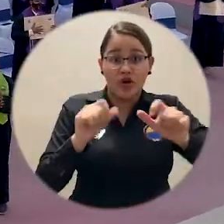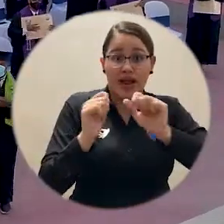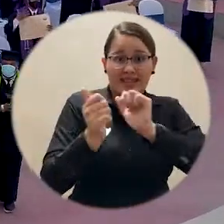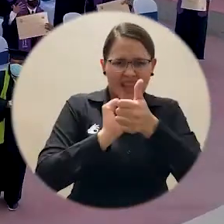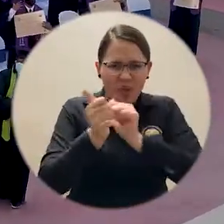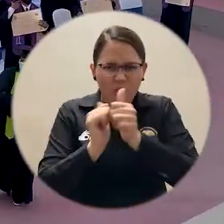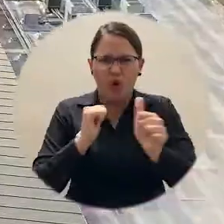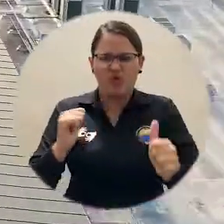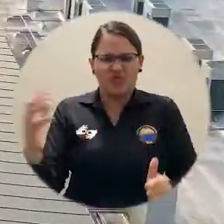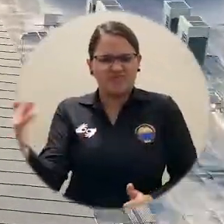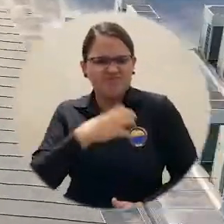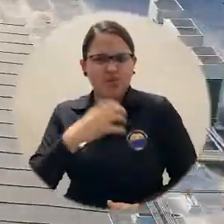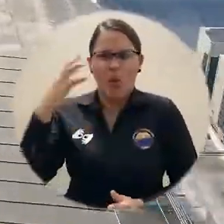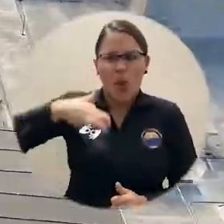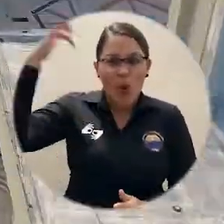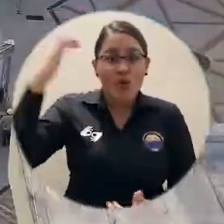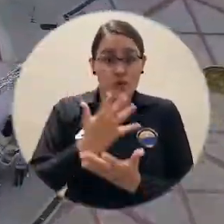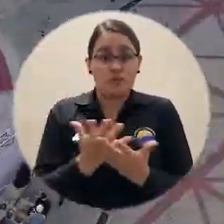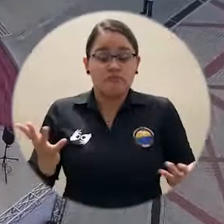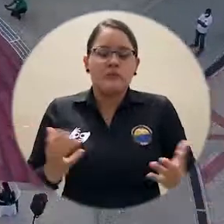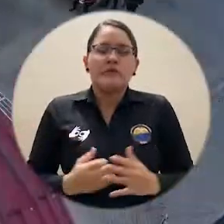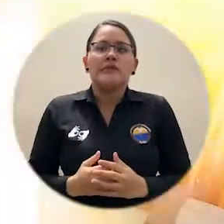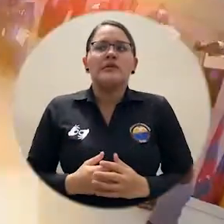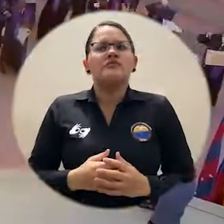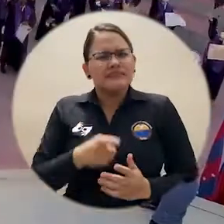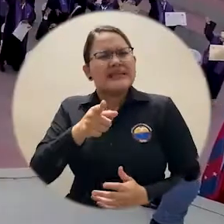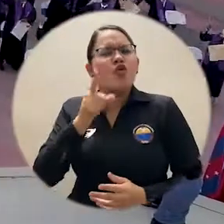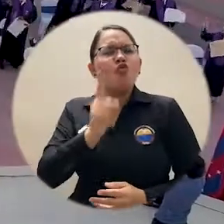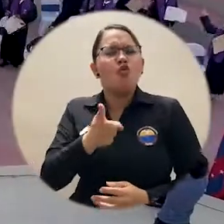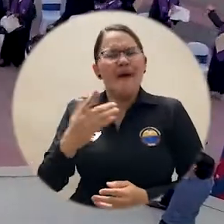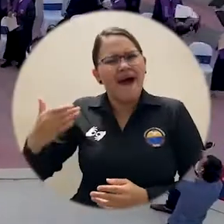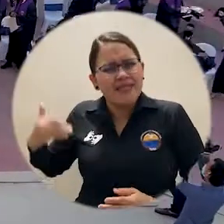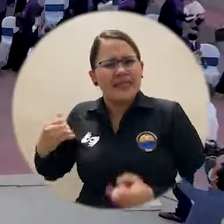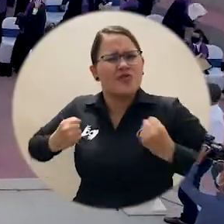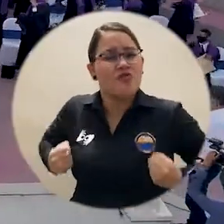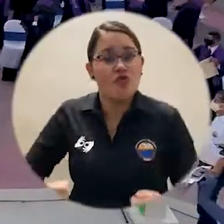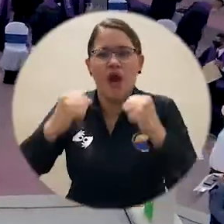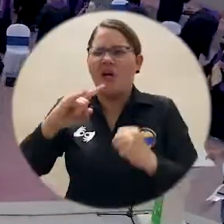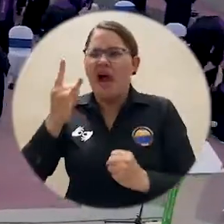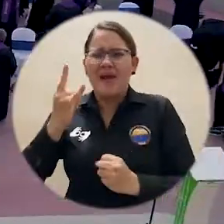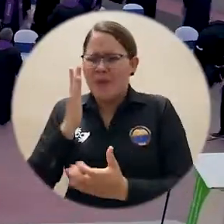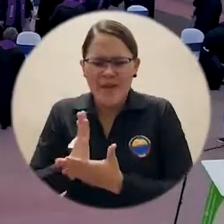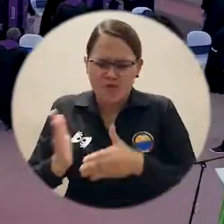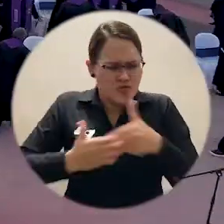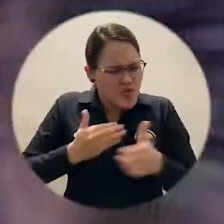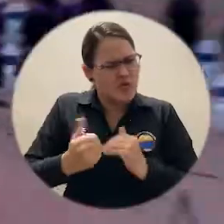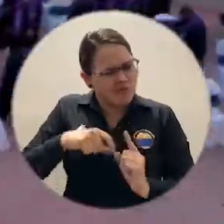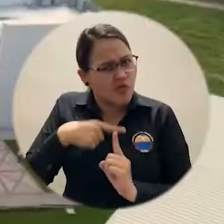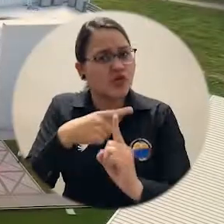grandes sacrificios. Y la diferencia entre el que triunfa y el que se queda es que el que triunfa no es que no se haya caído, sino que se cae una y otra vez y se levanta.